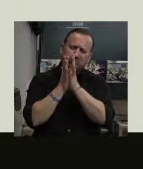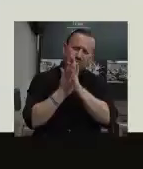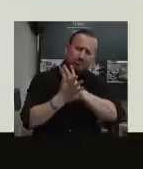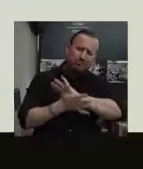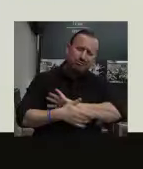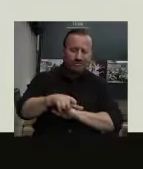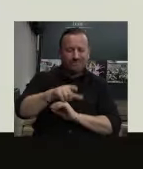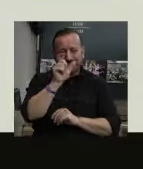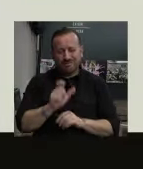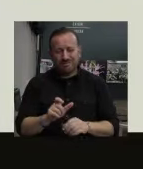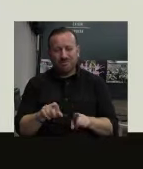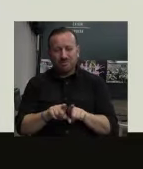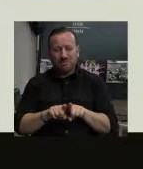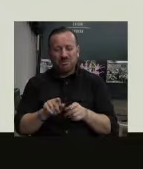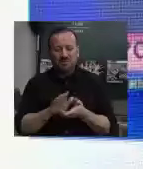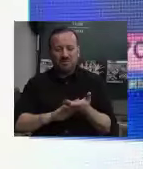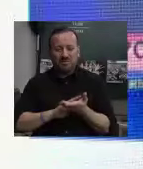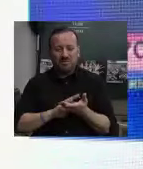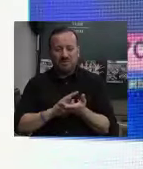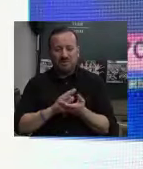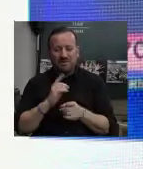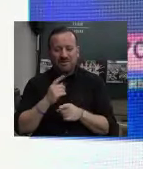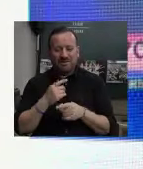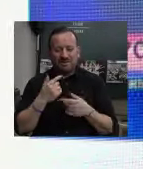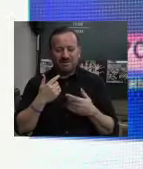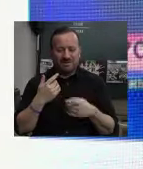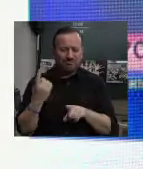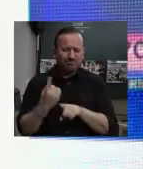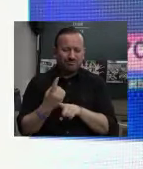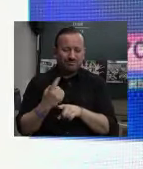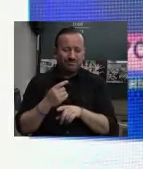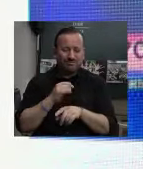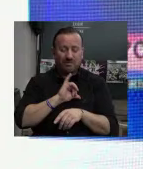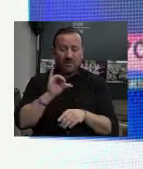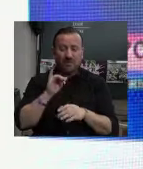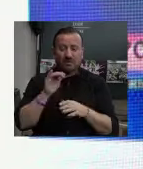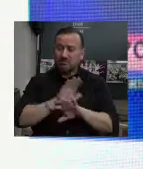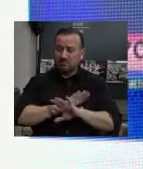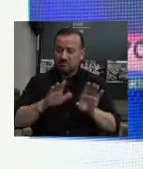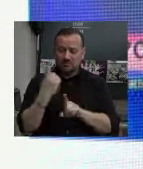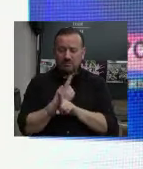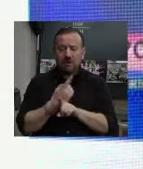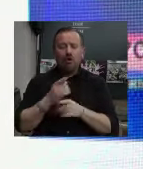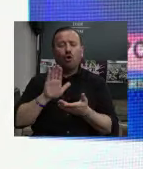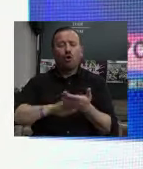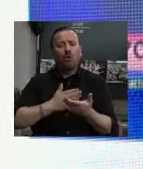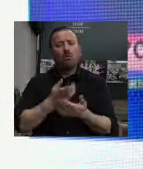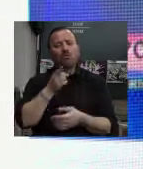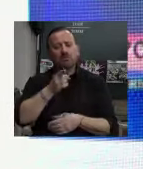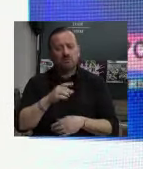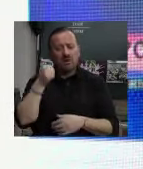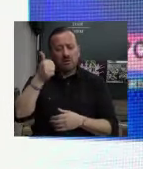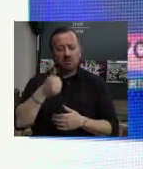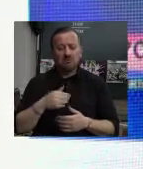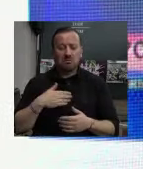puede hablar con alguien que no tiene ninguna intención para hacerlo Sí y luego él salió de la oficina y me dijo Cómo te fue con él le dije muy bien Ah